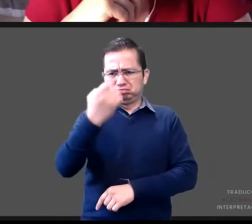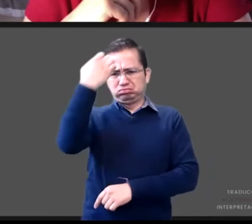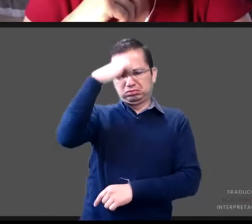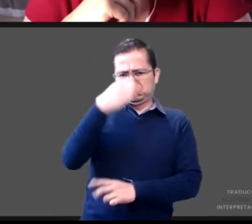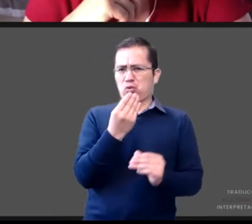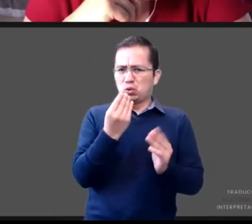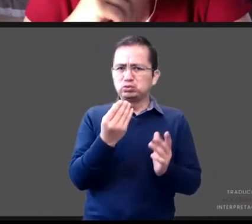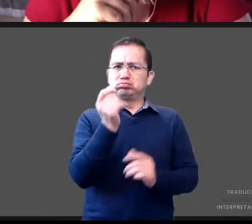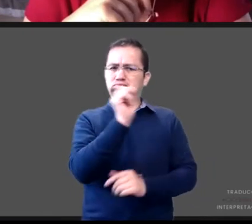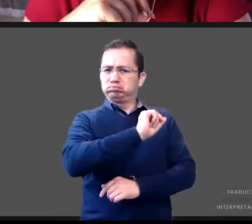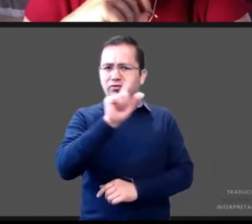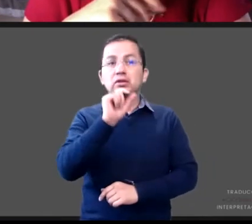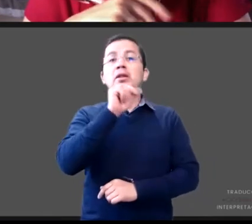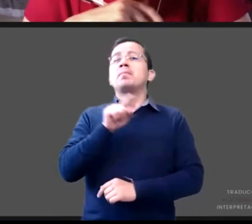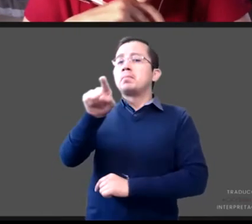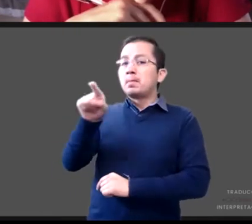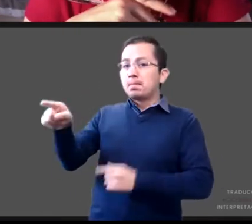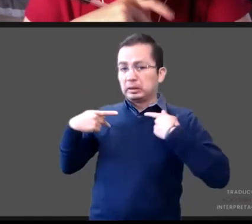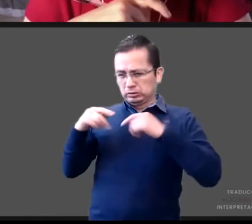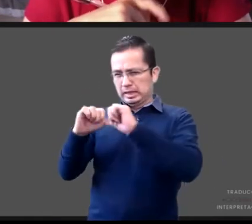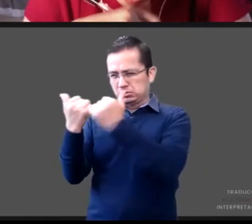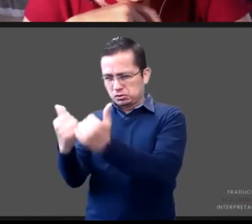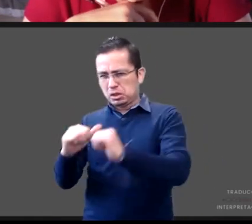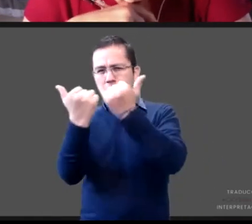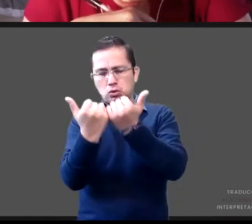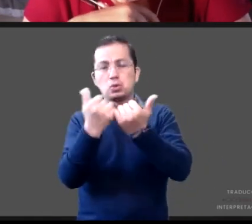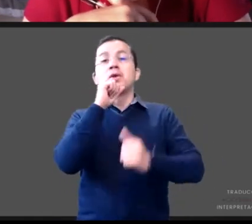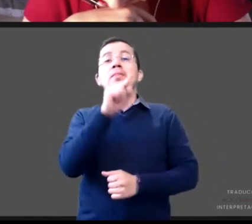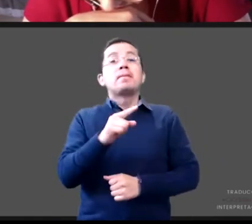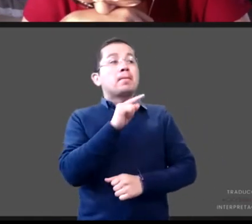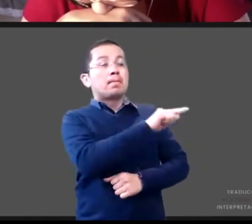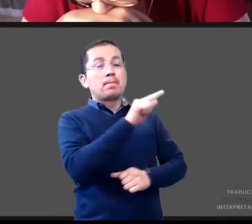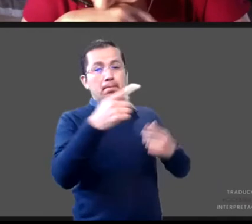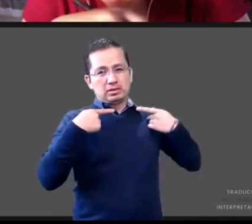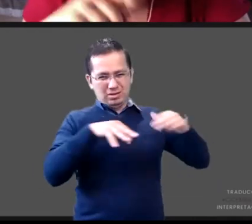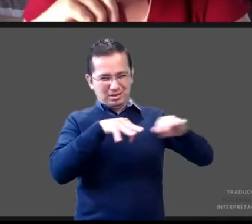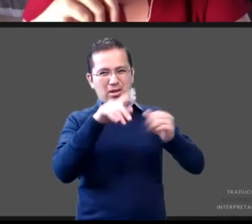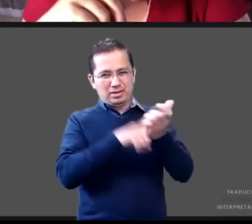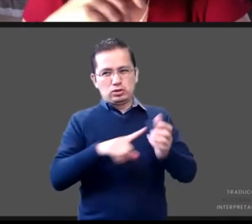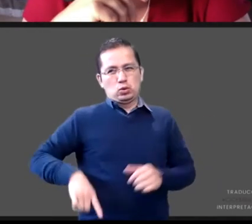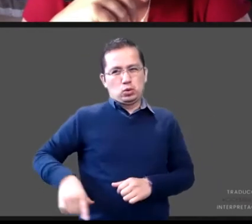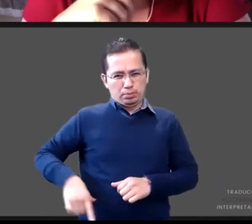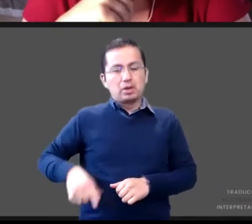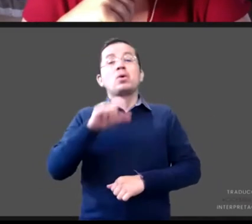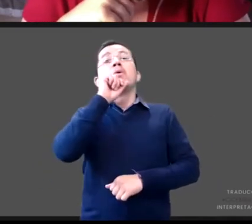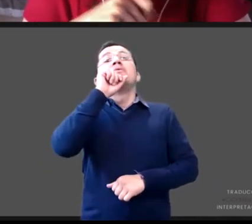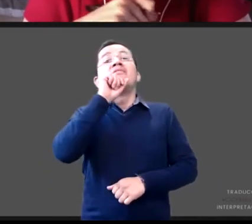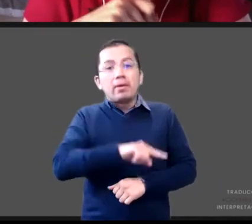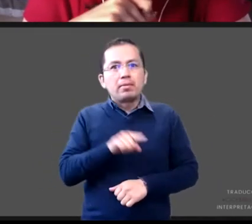diversos funcionarios públicos en distintos niveles y también a chicos y chicas, sobre